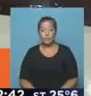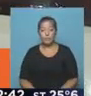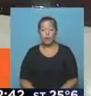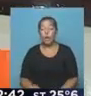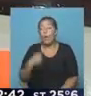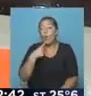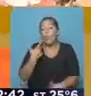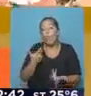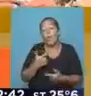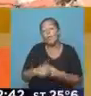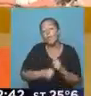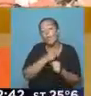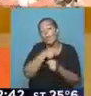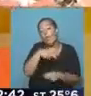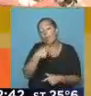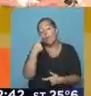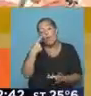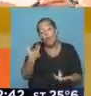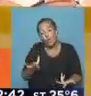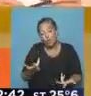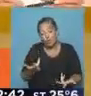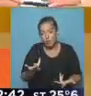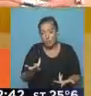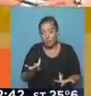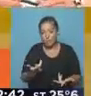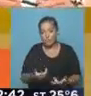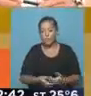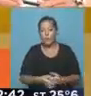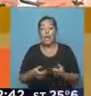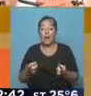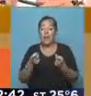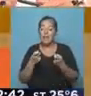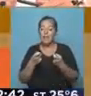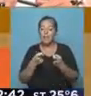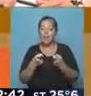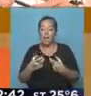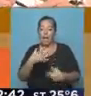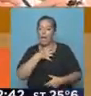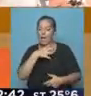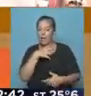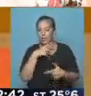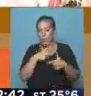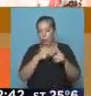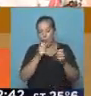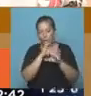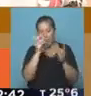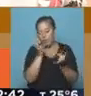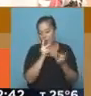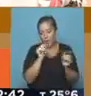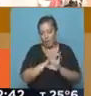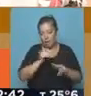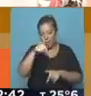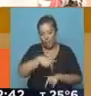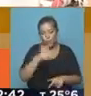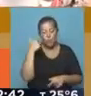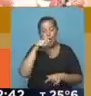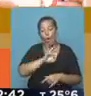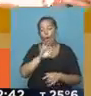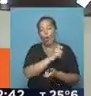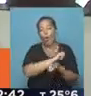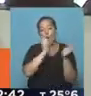por ahora lo que se hace es se conoce también esto Sí deo teremos con esto o transformemos